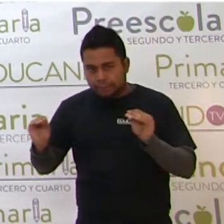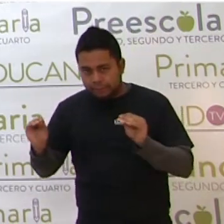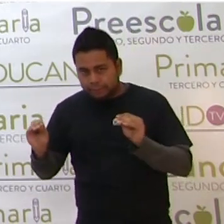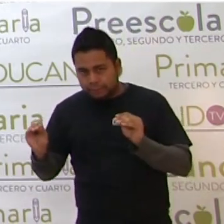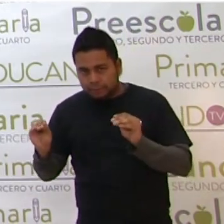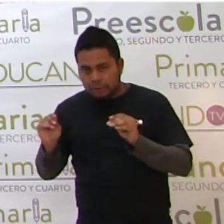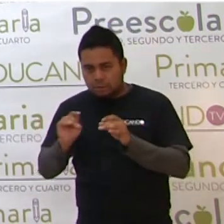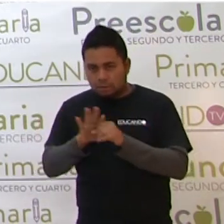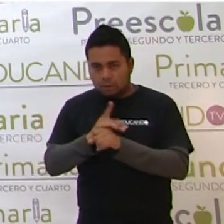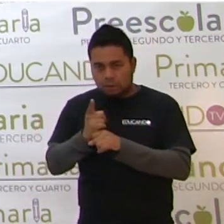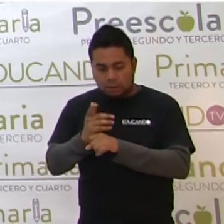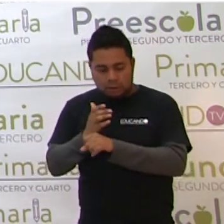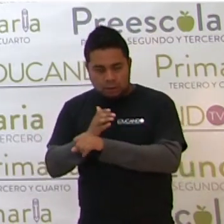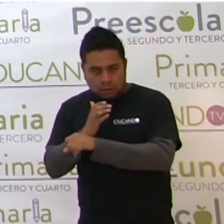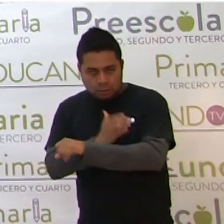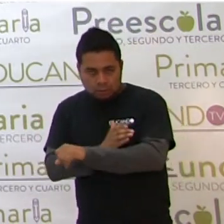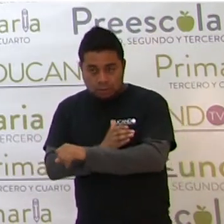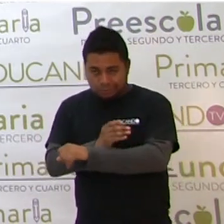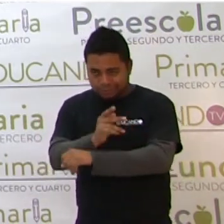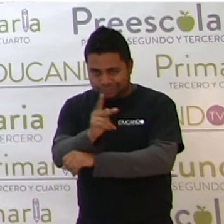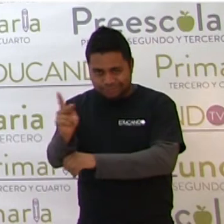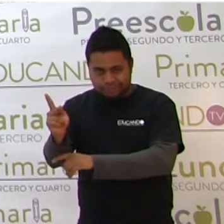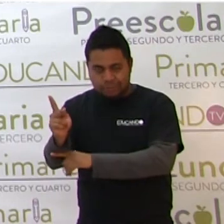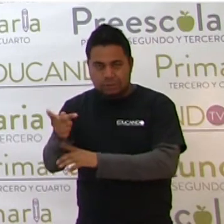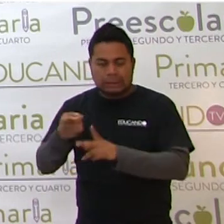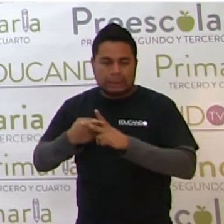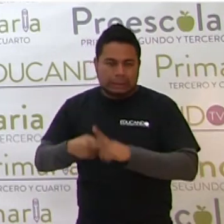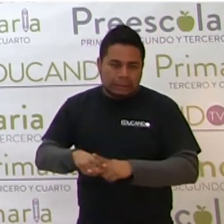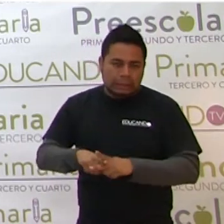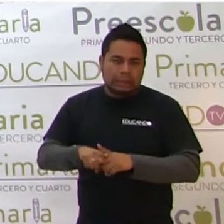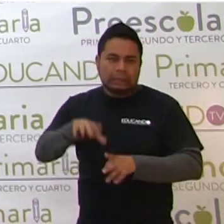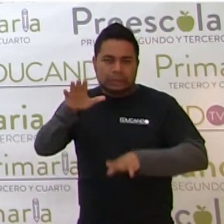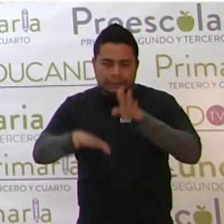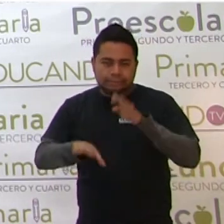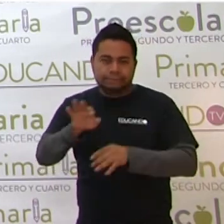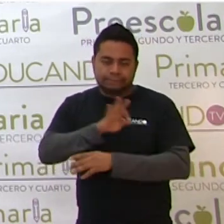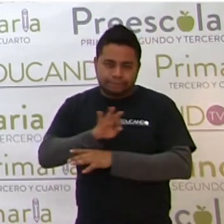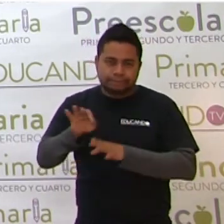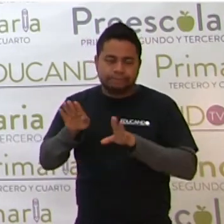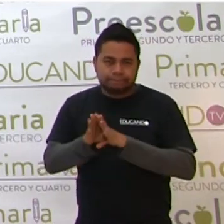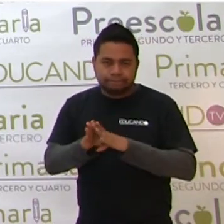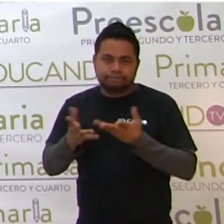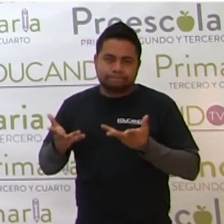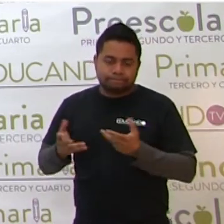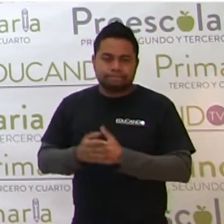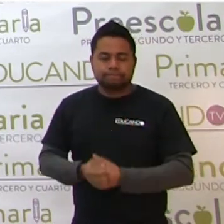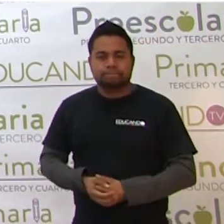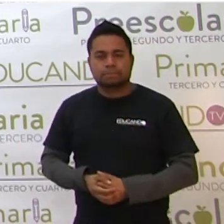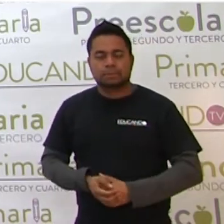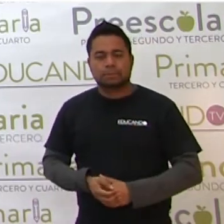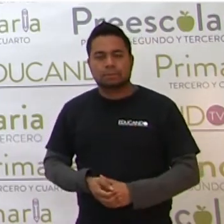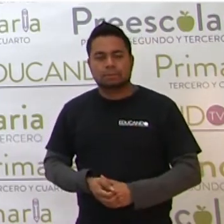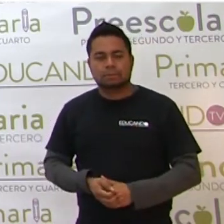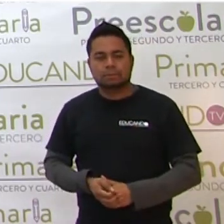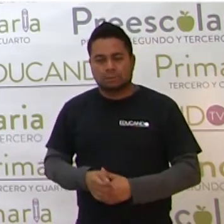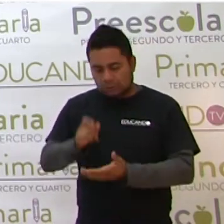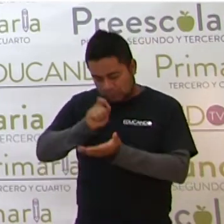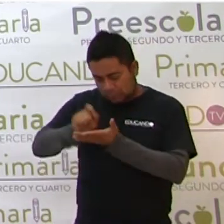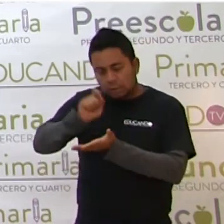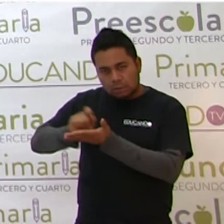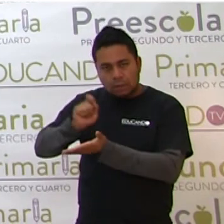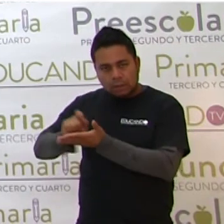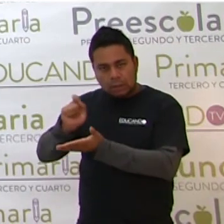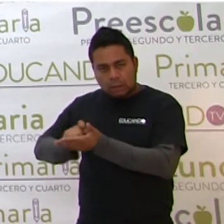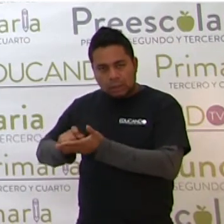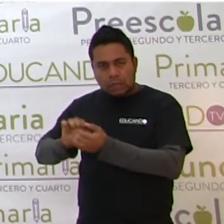que sus compañeros pueden empezar a, tal vez en un momento dado, tomar nota de